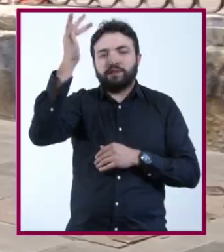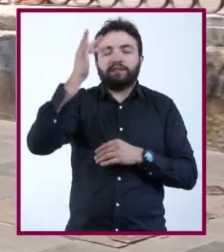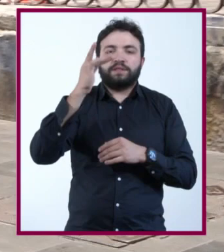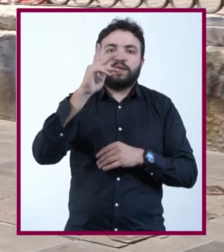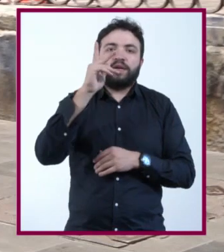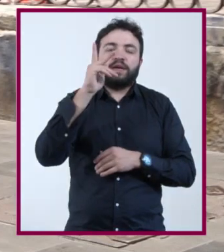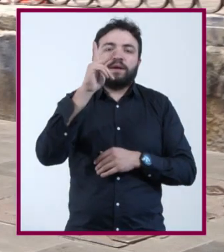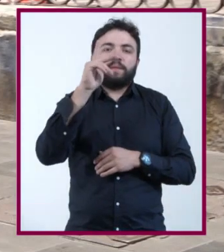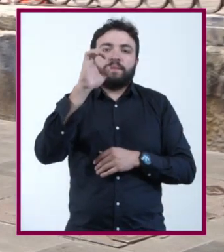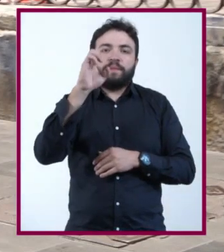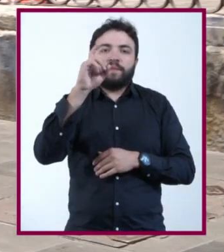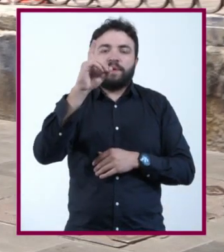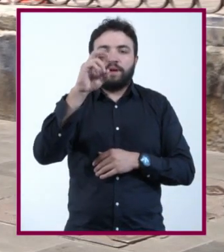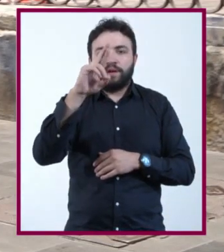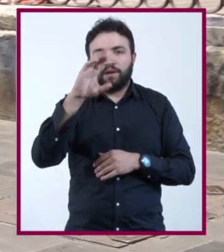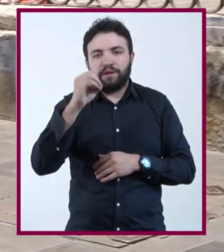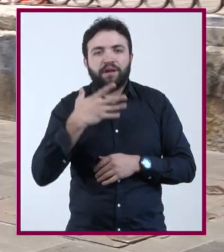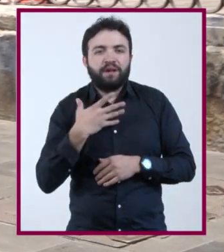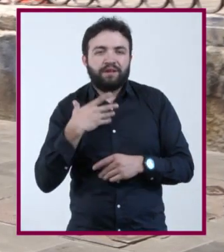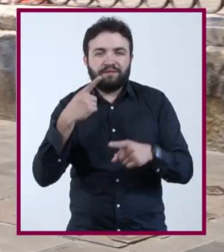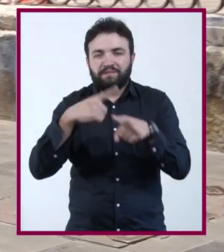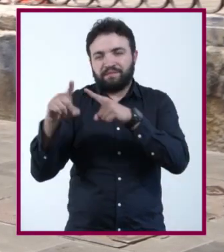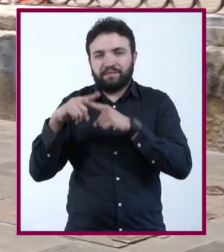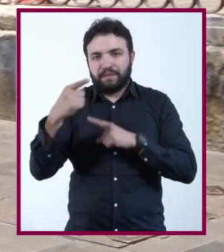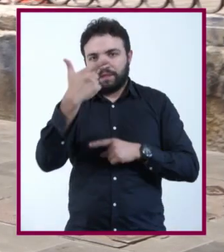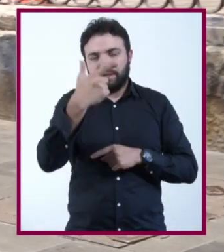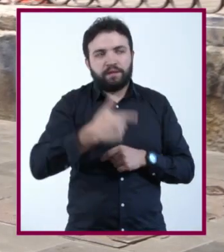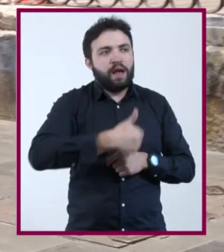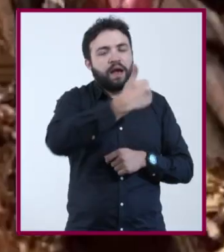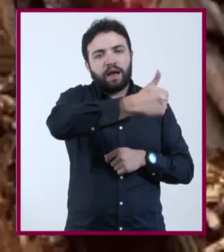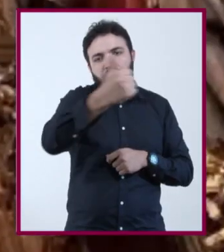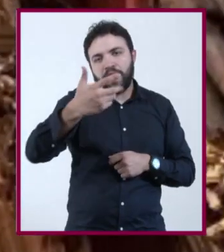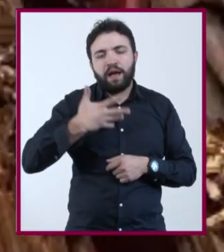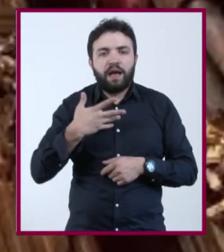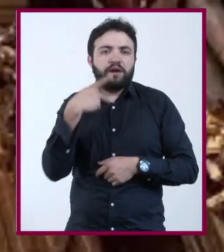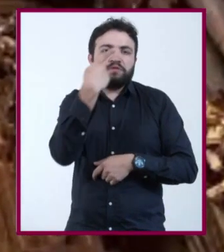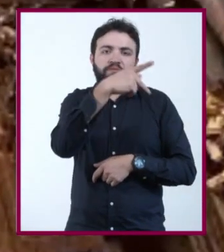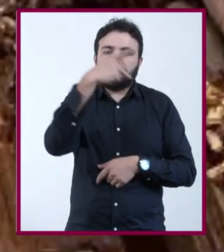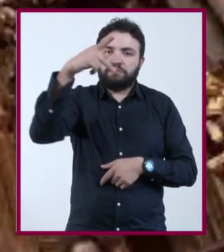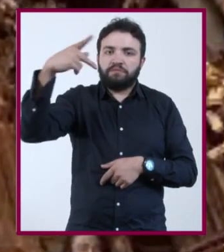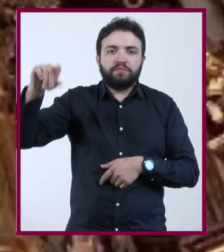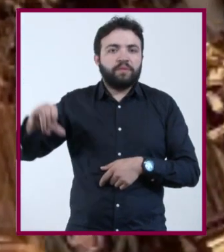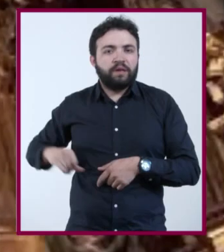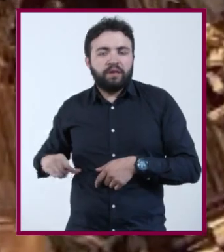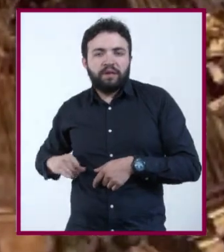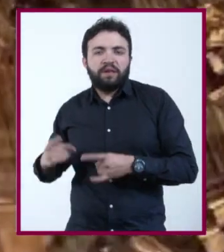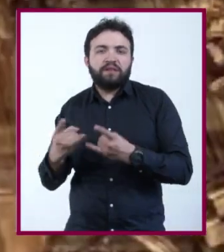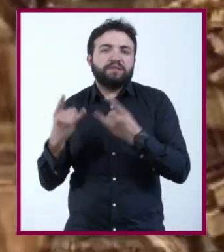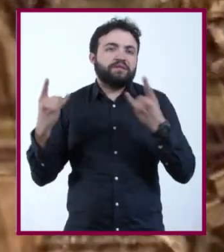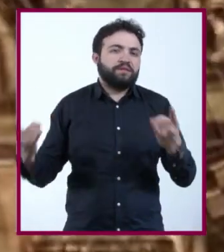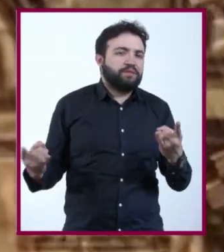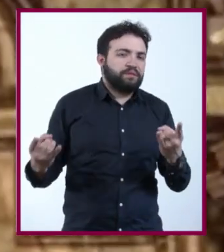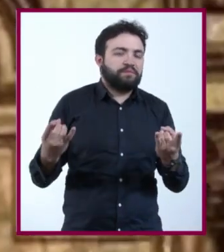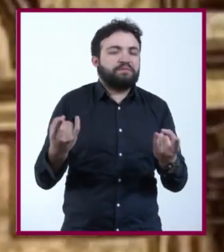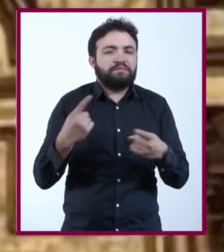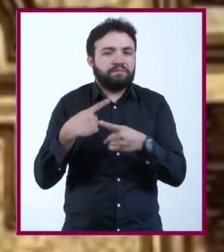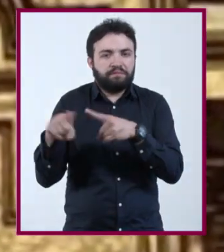laterales. Cada una de estas capillas tiene su interés, tiene su tesoro material.